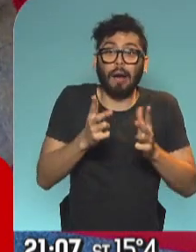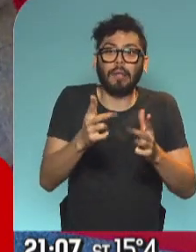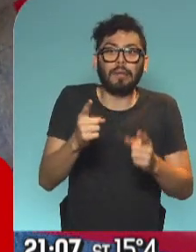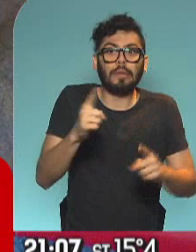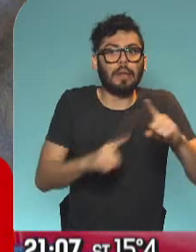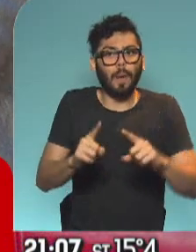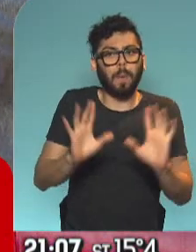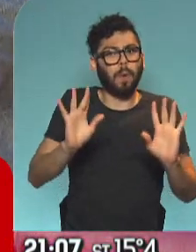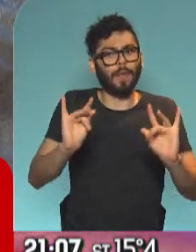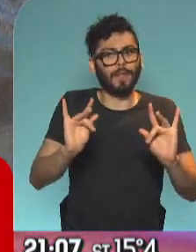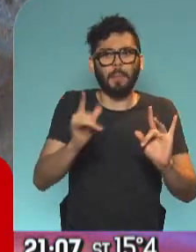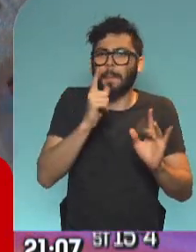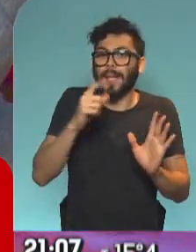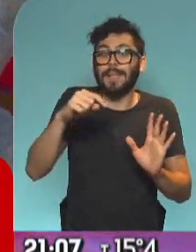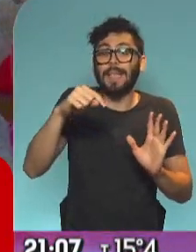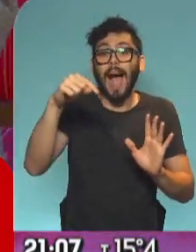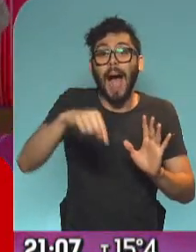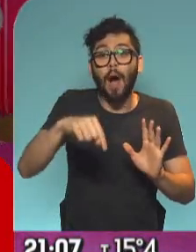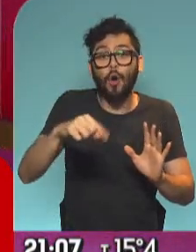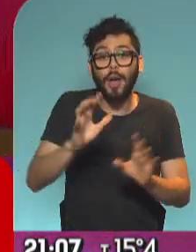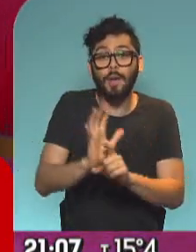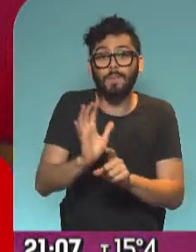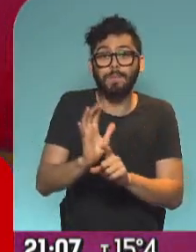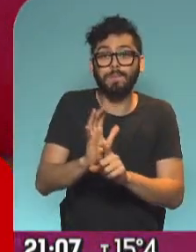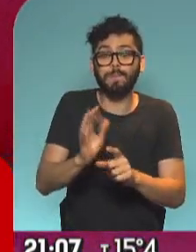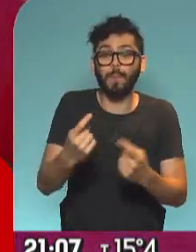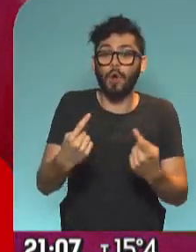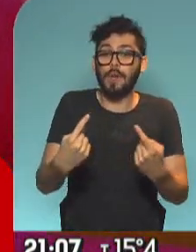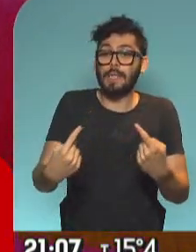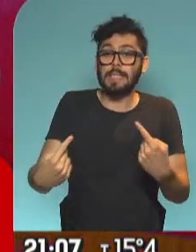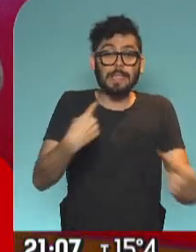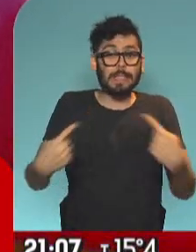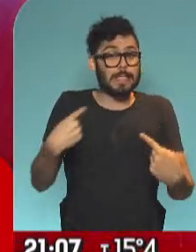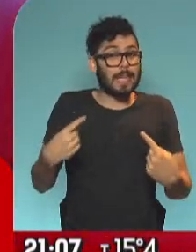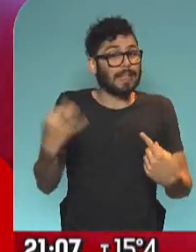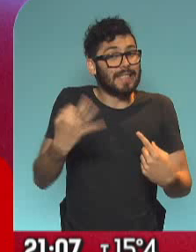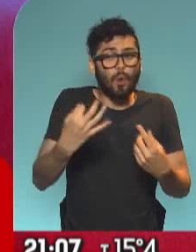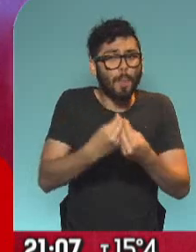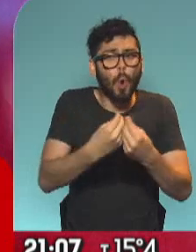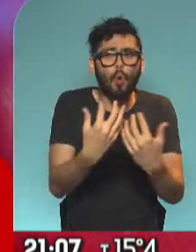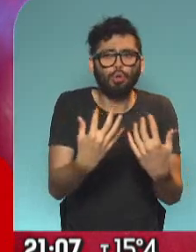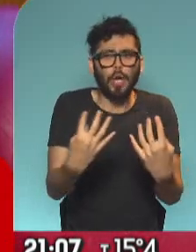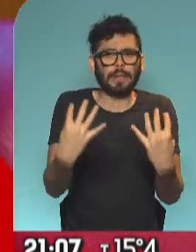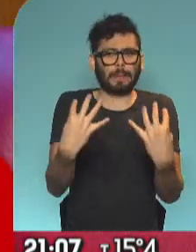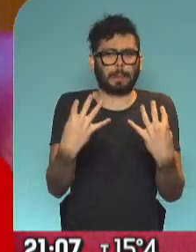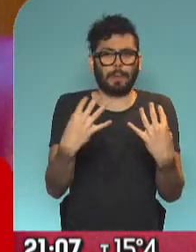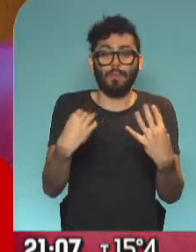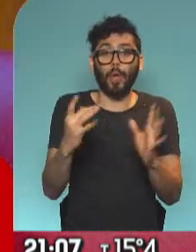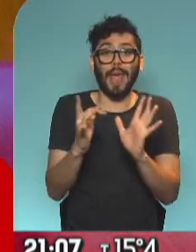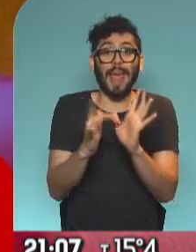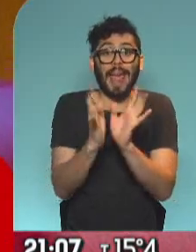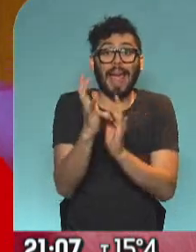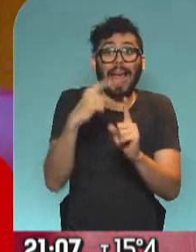partido Francisco no debe tener muchos detractores, claro, porque tenemos un sector de mucho poder dentro de la